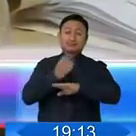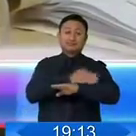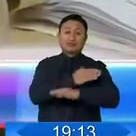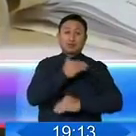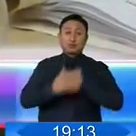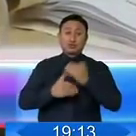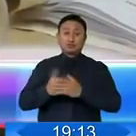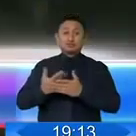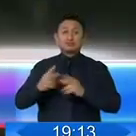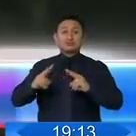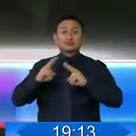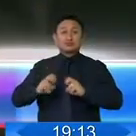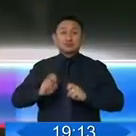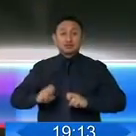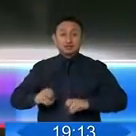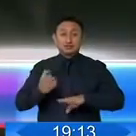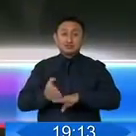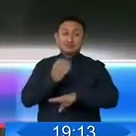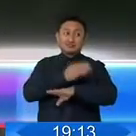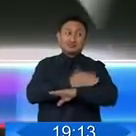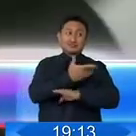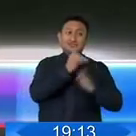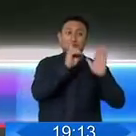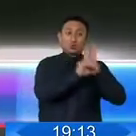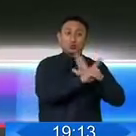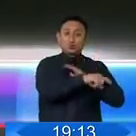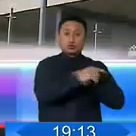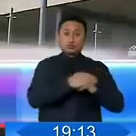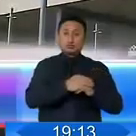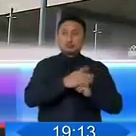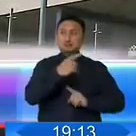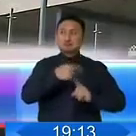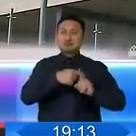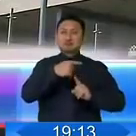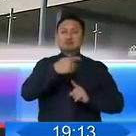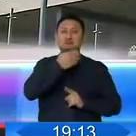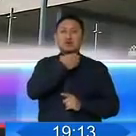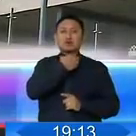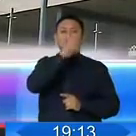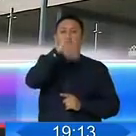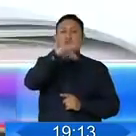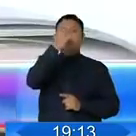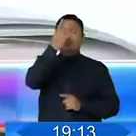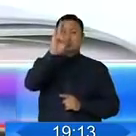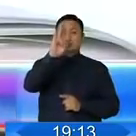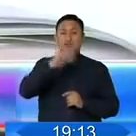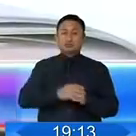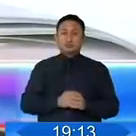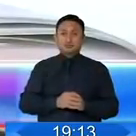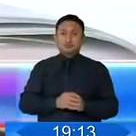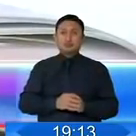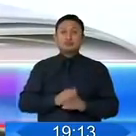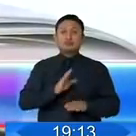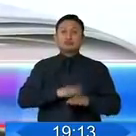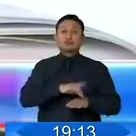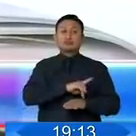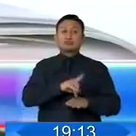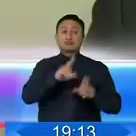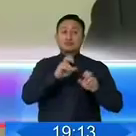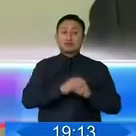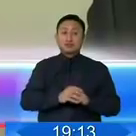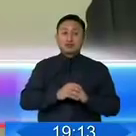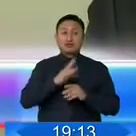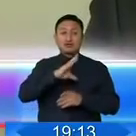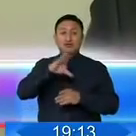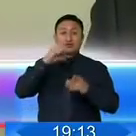una investigación previa a una denuncia realizada en agosto del 2017 por un presunto delito de concusión.